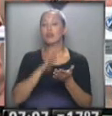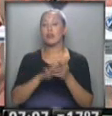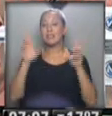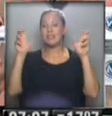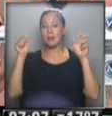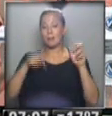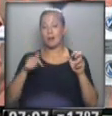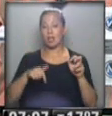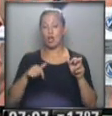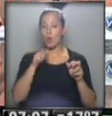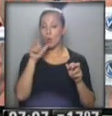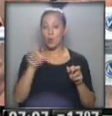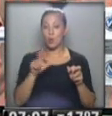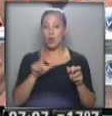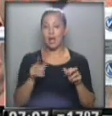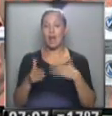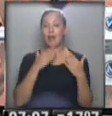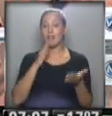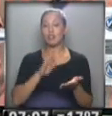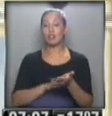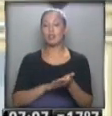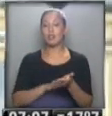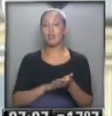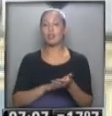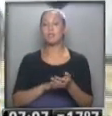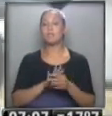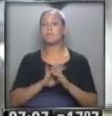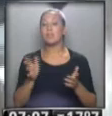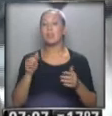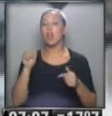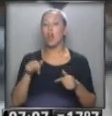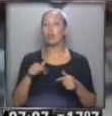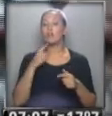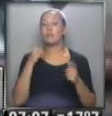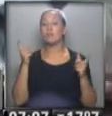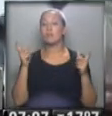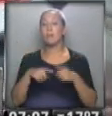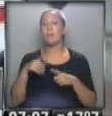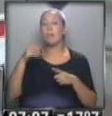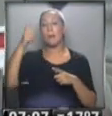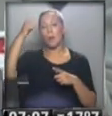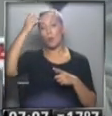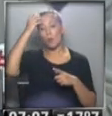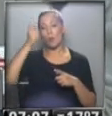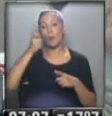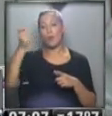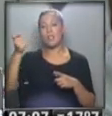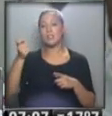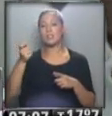A lo largo de este lunes vamos a estar hablando de las audiencias que se retoman hoy en el juicio que se le sigue a